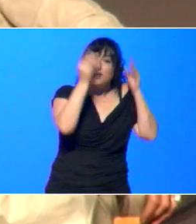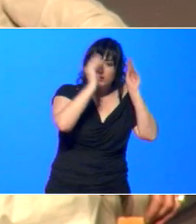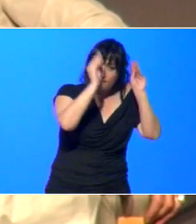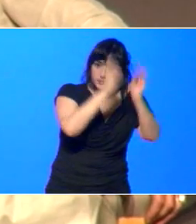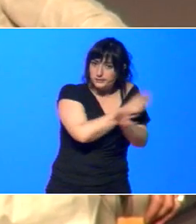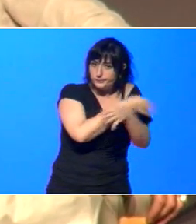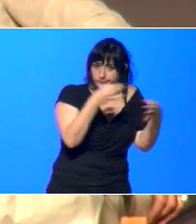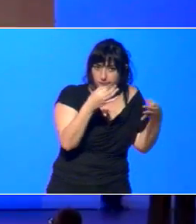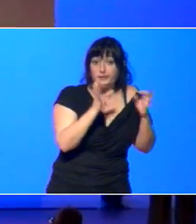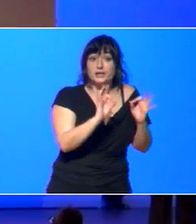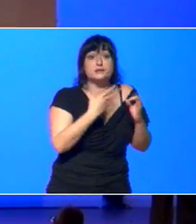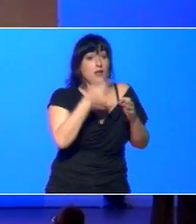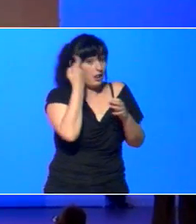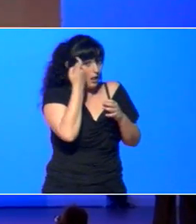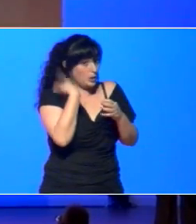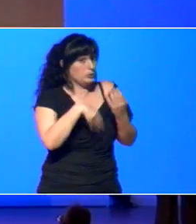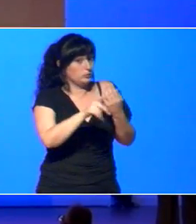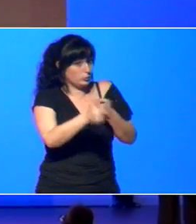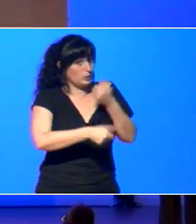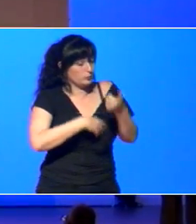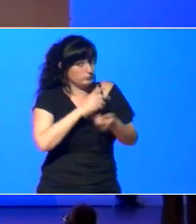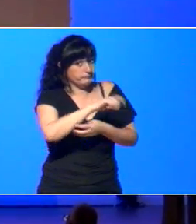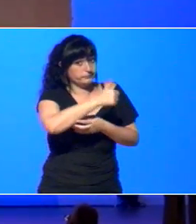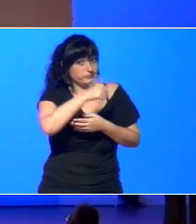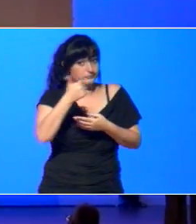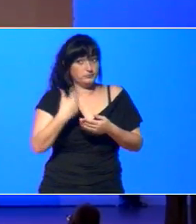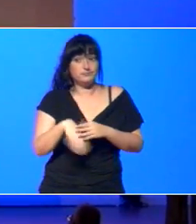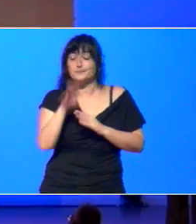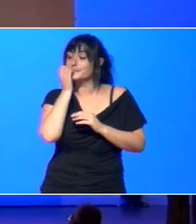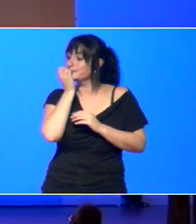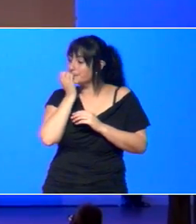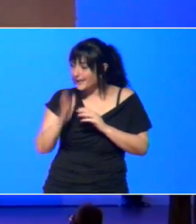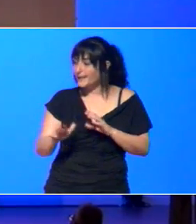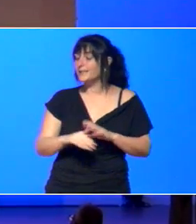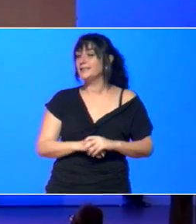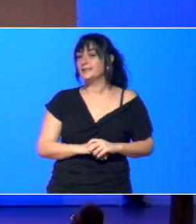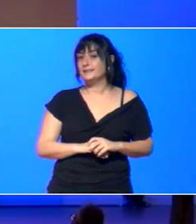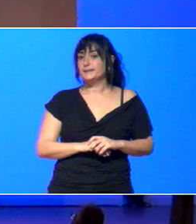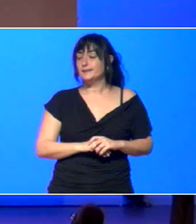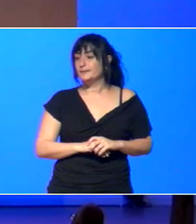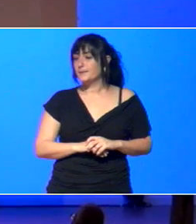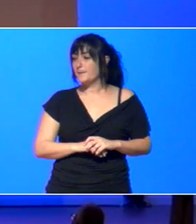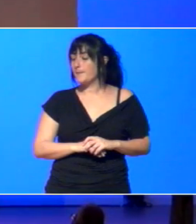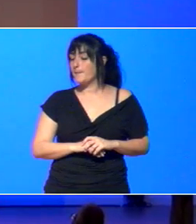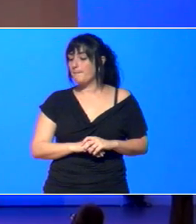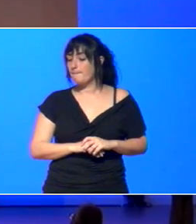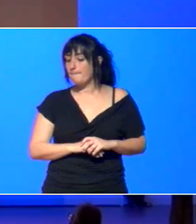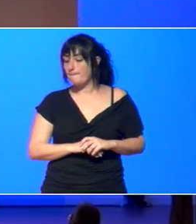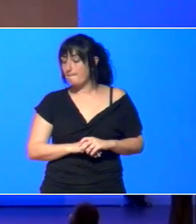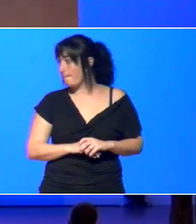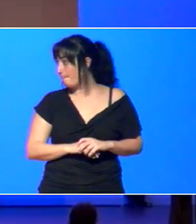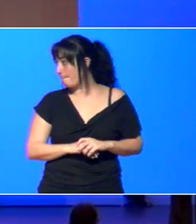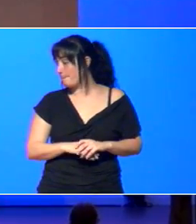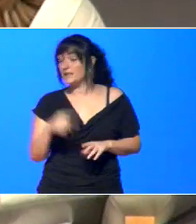alumno se está sacando. Muy bien, ¿lo estáis consiguiendo? Sí, creemos que sí, pero nos queda mucho y necesitamos mucha